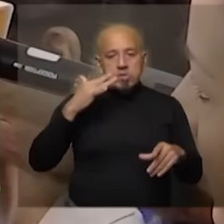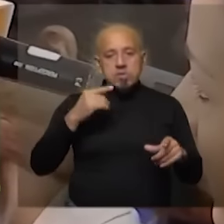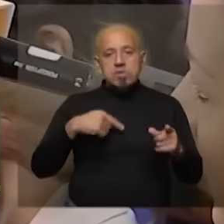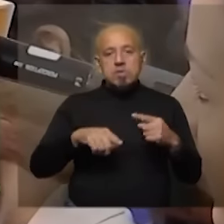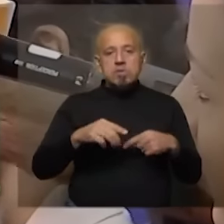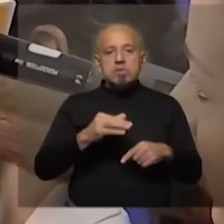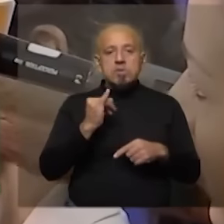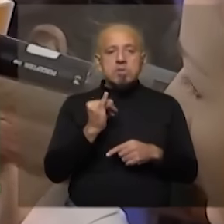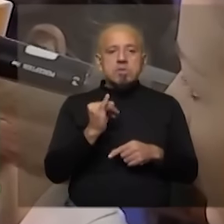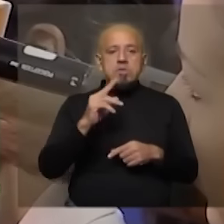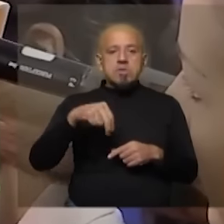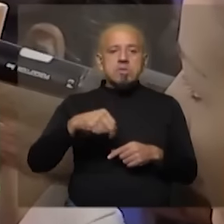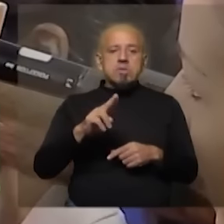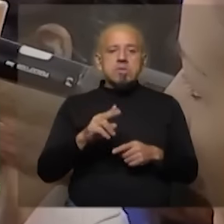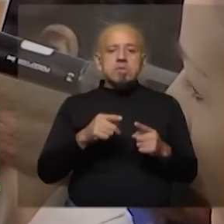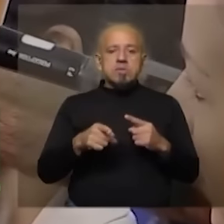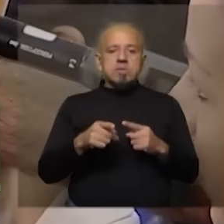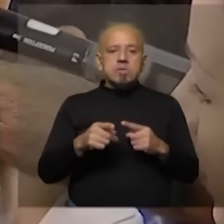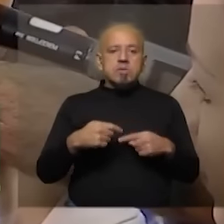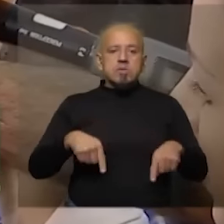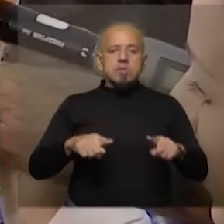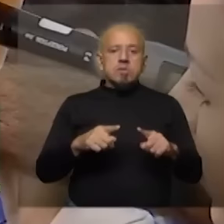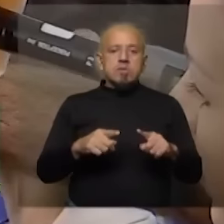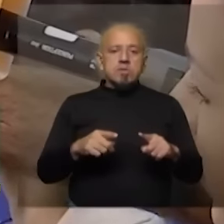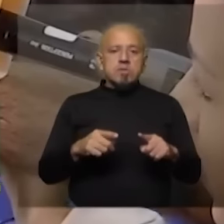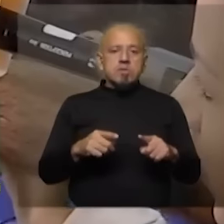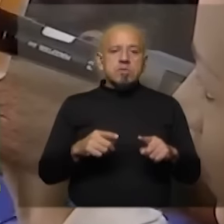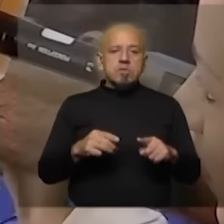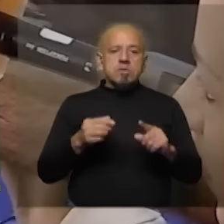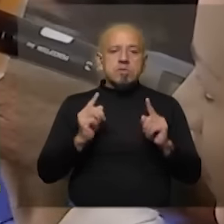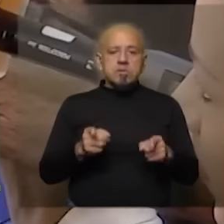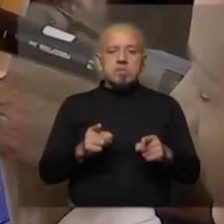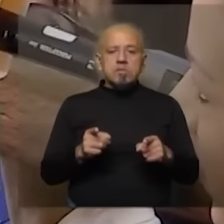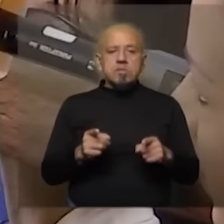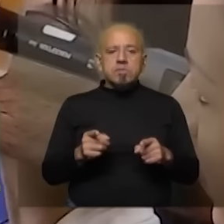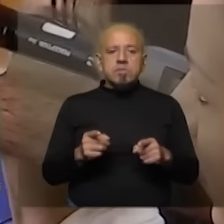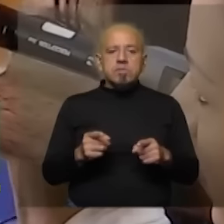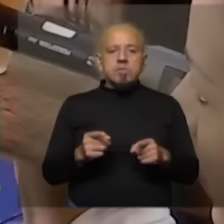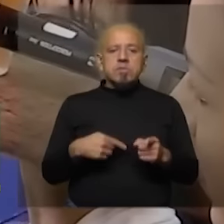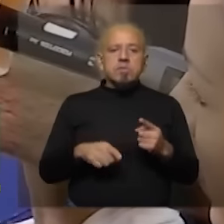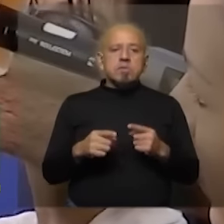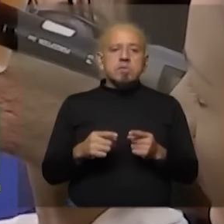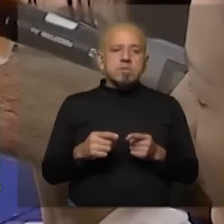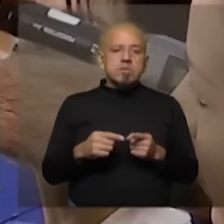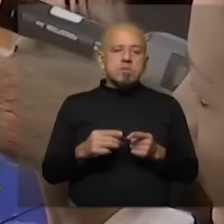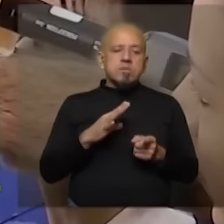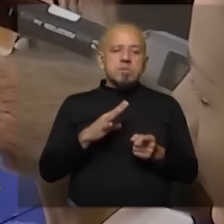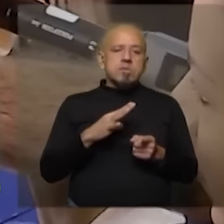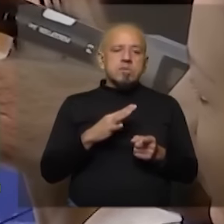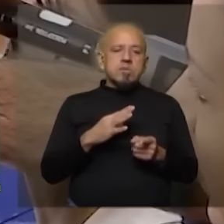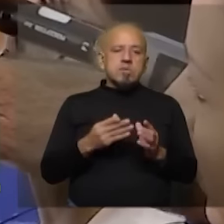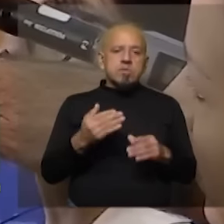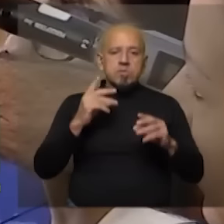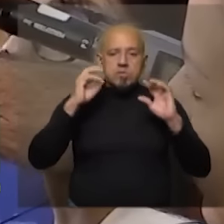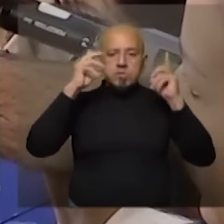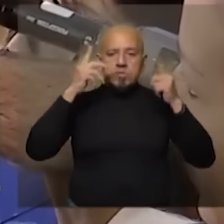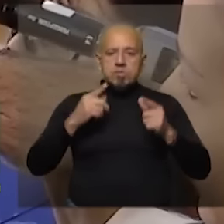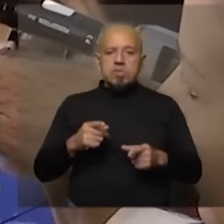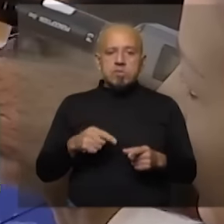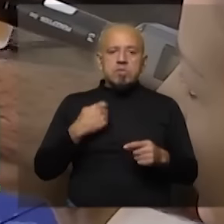el INAU o que gestiona el INAU lo recoge, que también nos hace confirmar que hay un incremento de la violencia hacia los